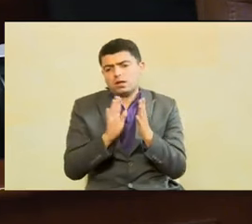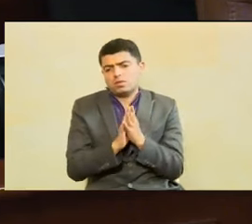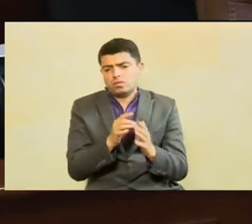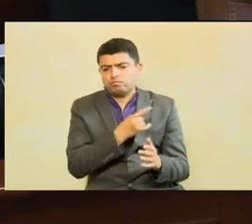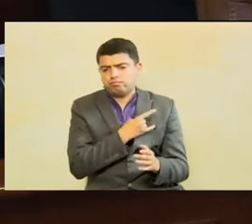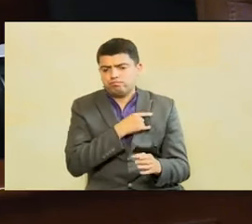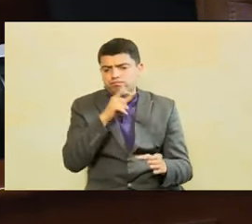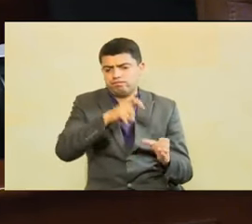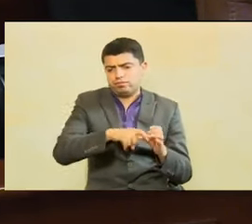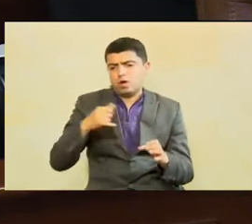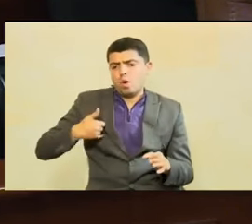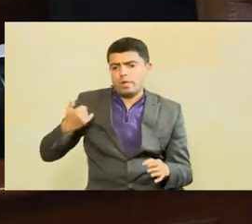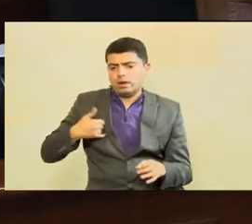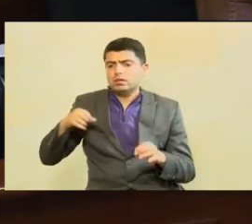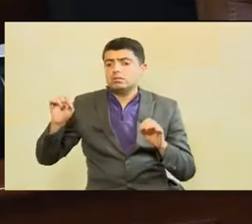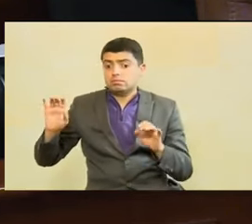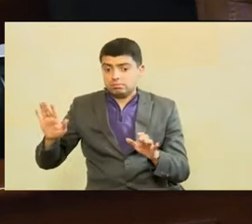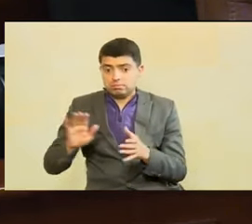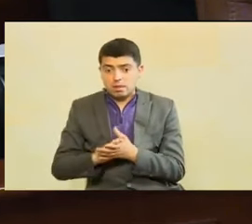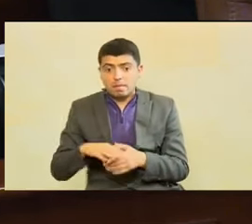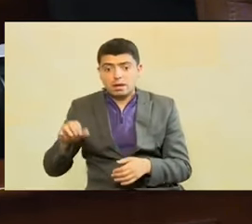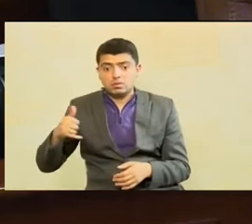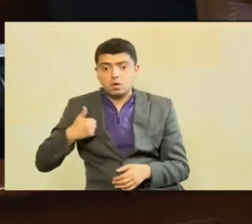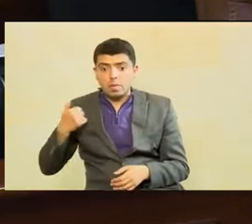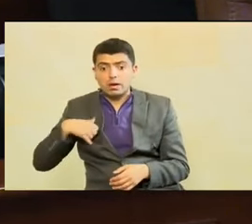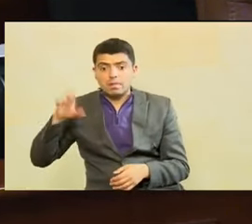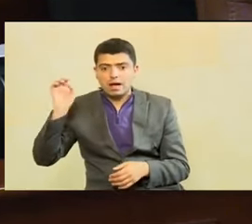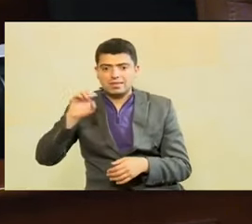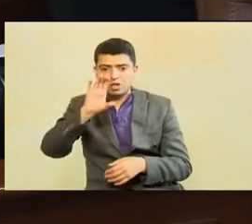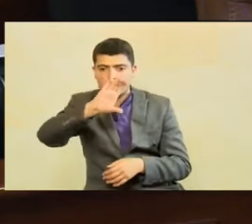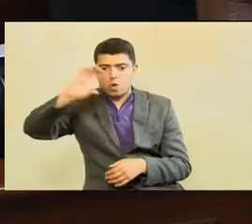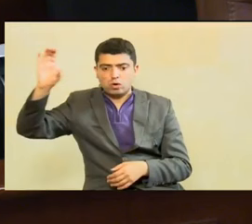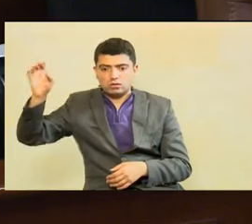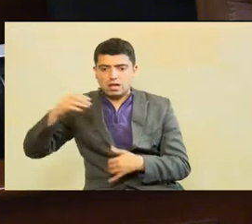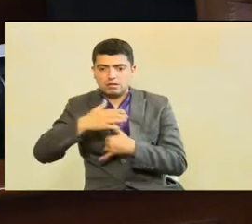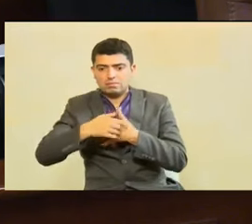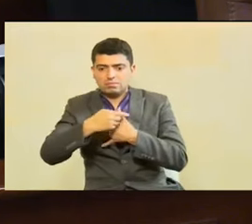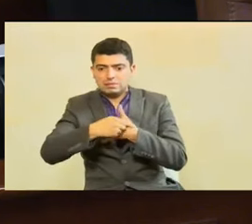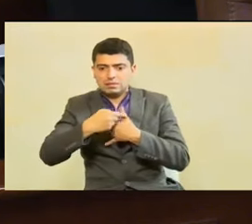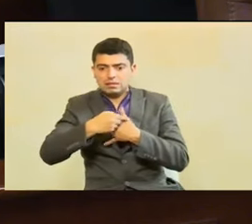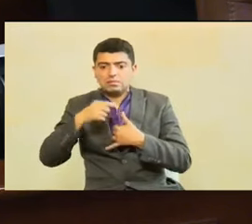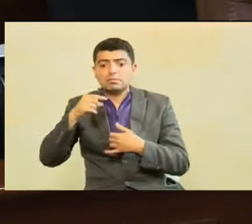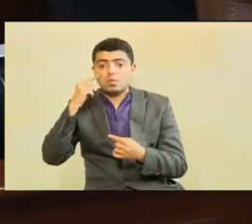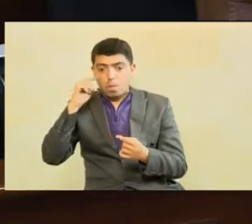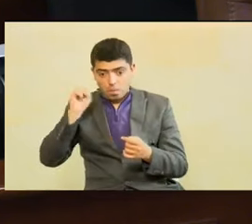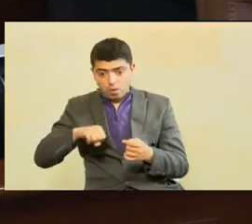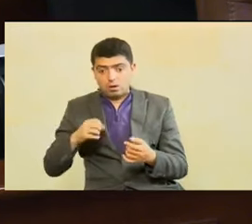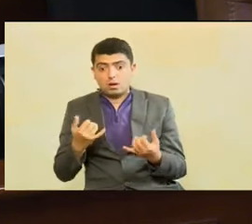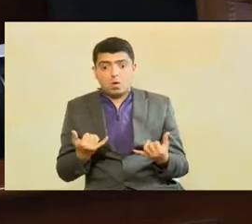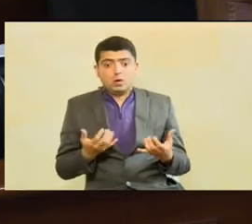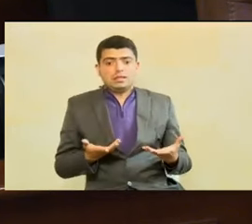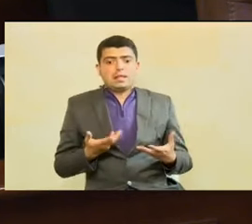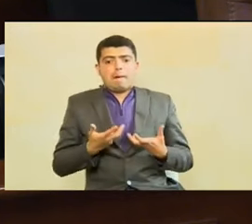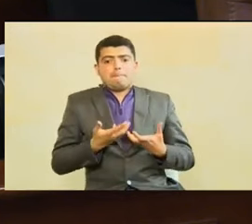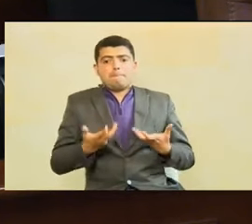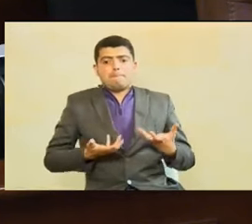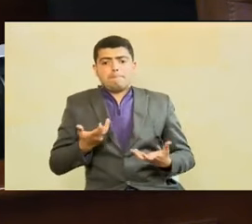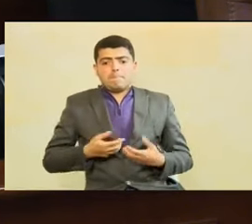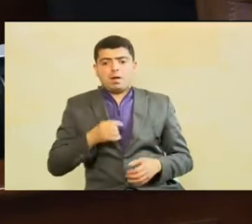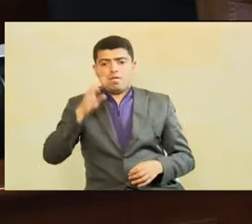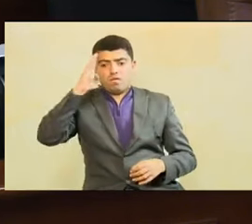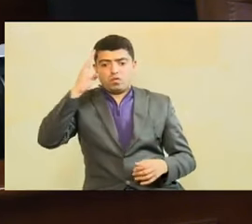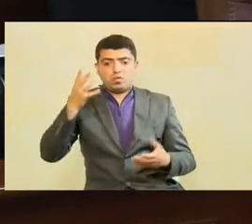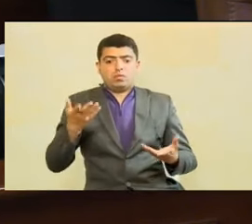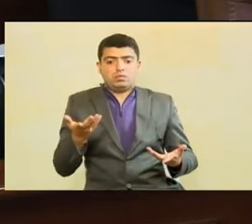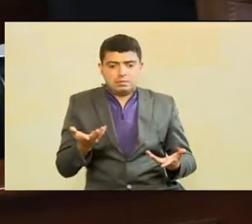nuestros jóvenes sobre todo los jóvenes del Caribe colombiano que hoy van a ver truncadas su sus aspiraciones de